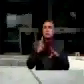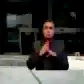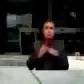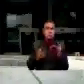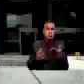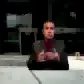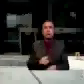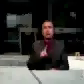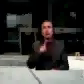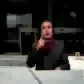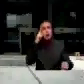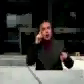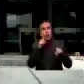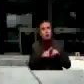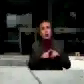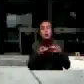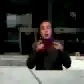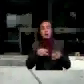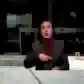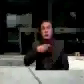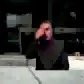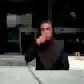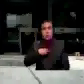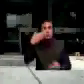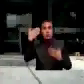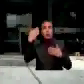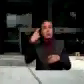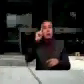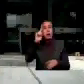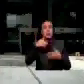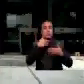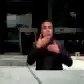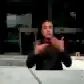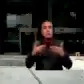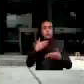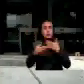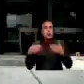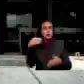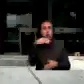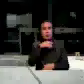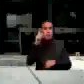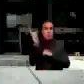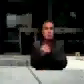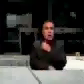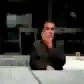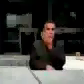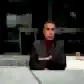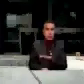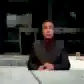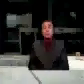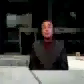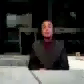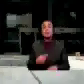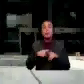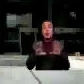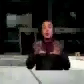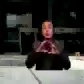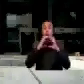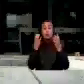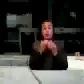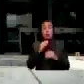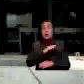de un acuerdo y hasta la voluntad política para acelerar este proceso de sanción sin embargo desde el